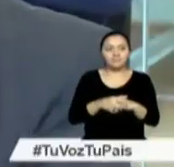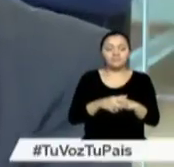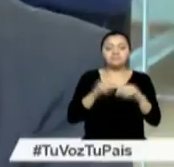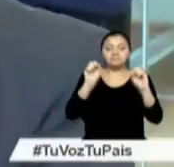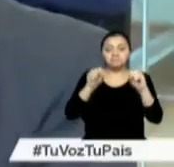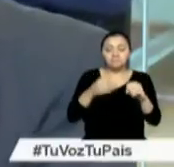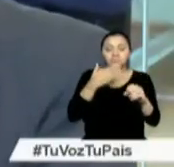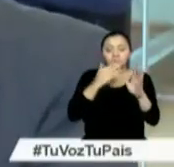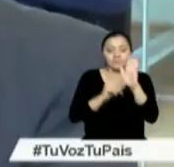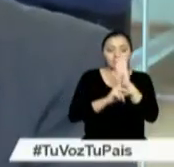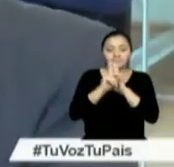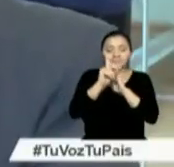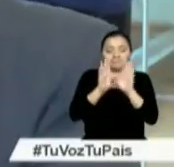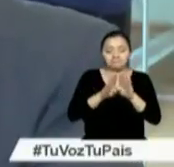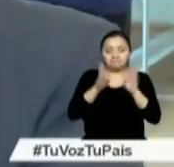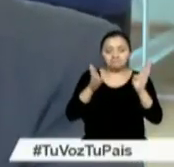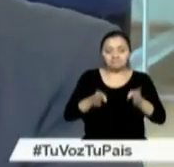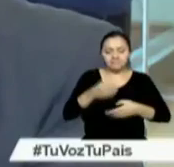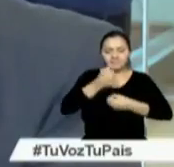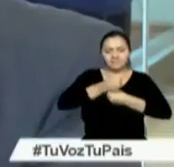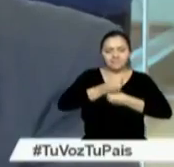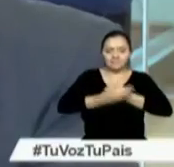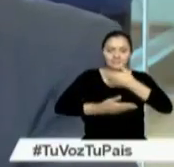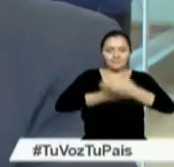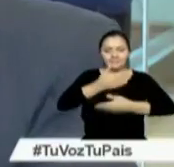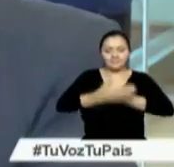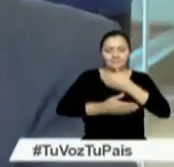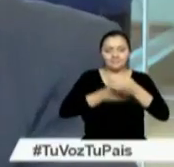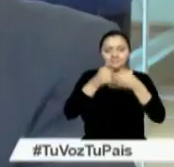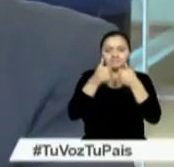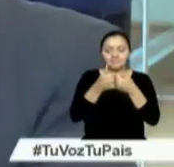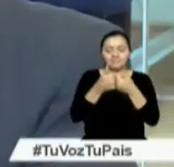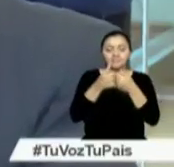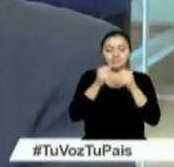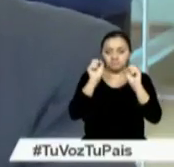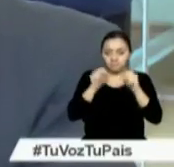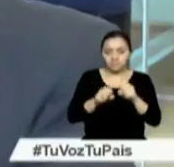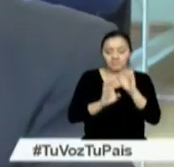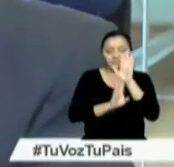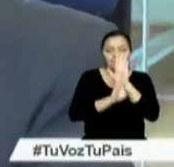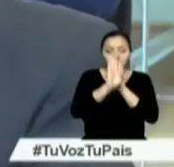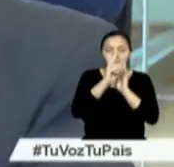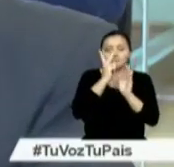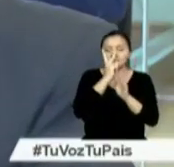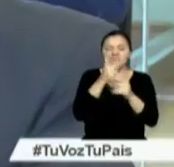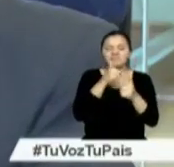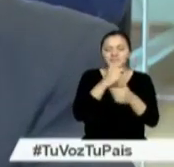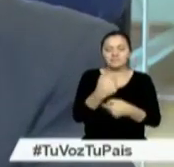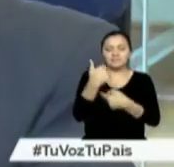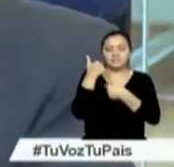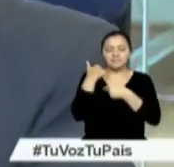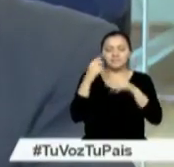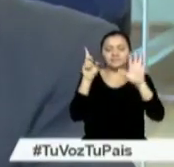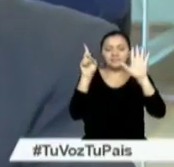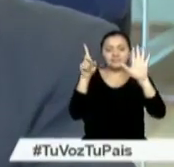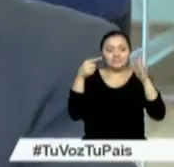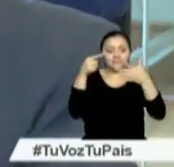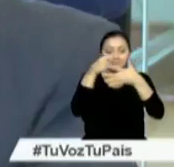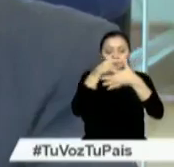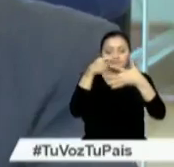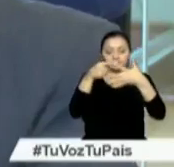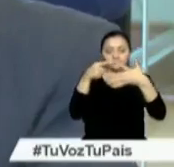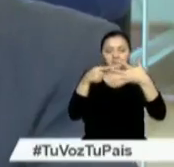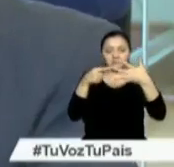desarrollar mesas de trabajo donde pudieron allí a través de los seis ejes constitutivos de la